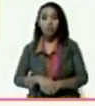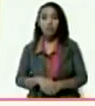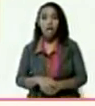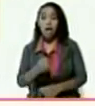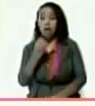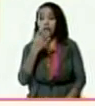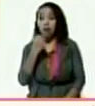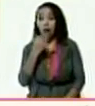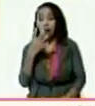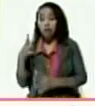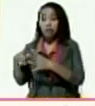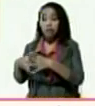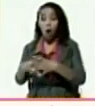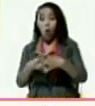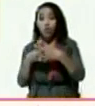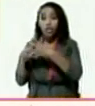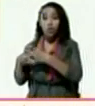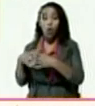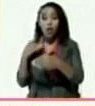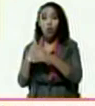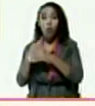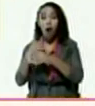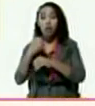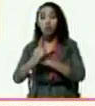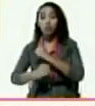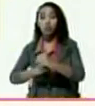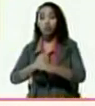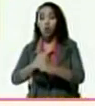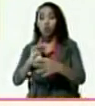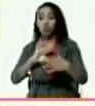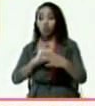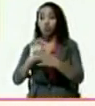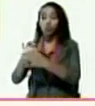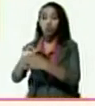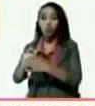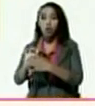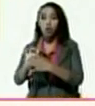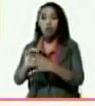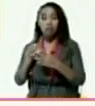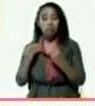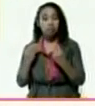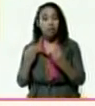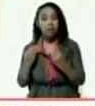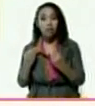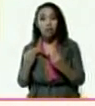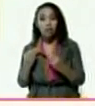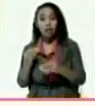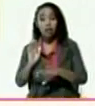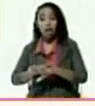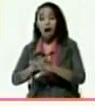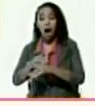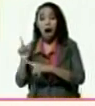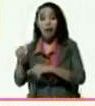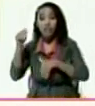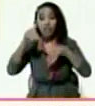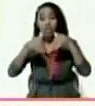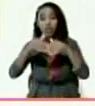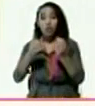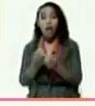Israel y Estados Unidos son socios. Tan socios son que se han dado votaciones en la